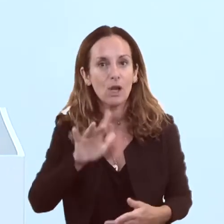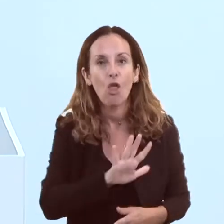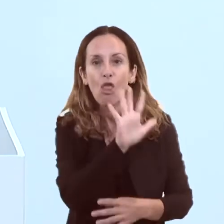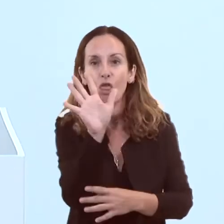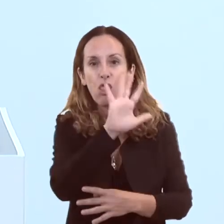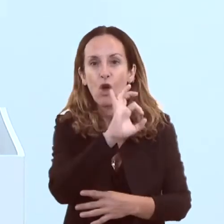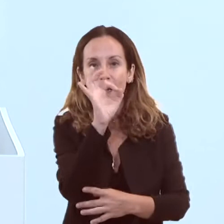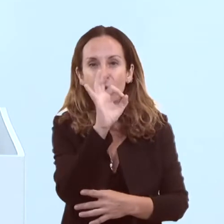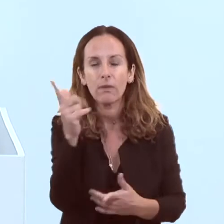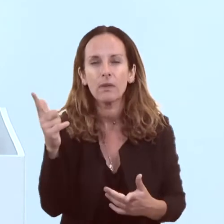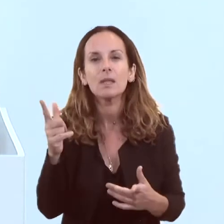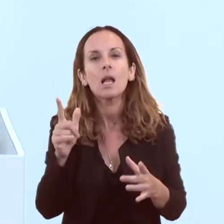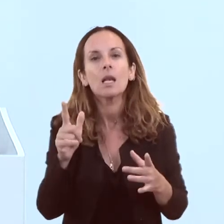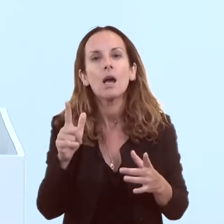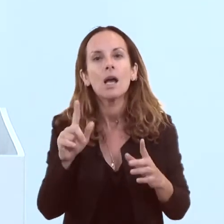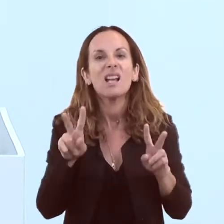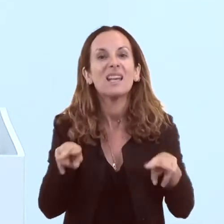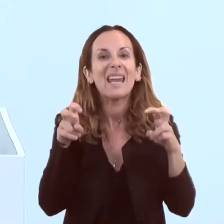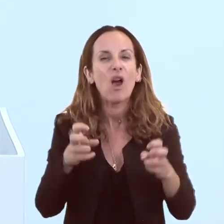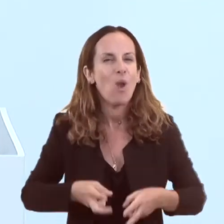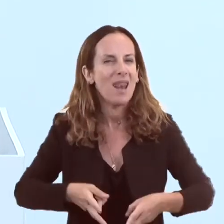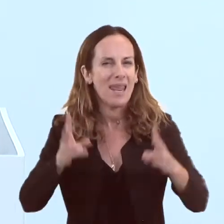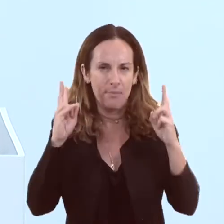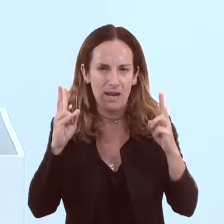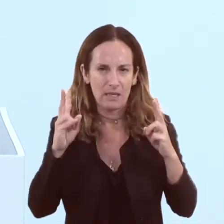se han impuestos las maneras del neoliberalismo